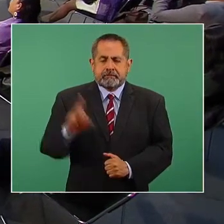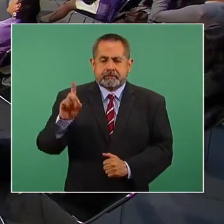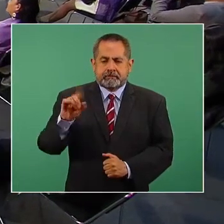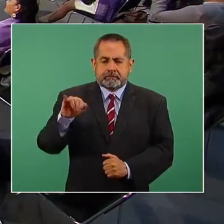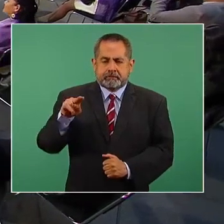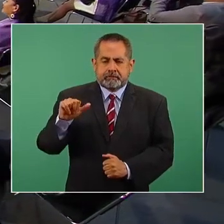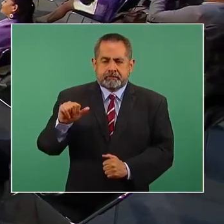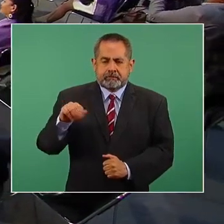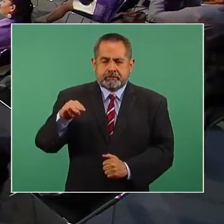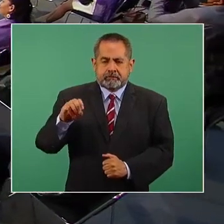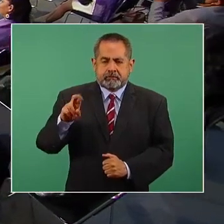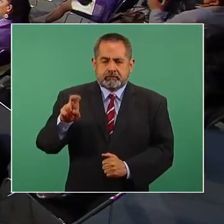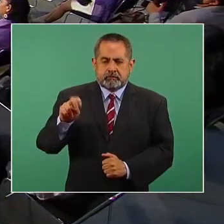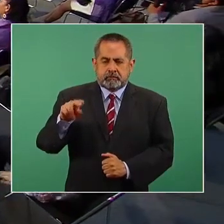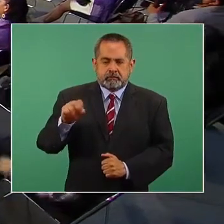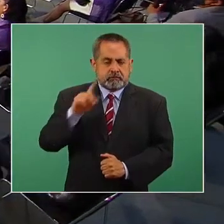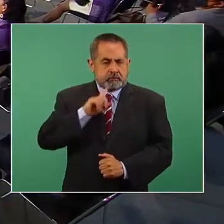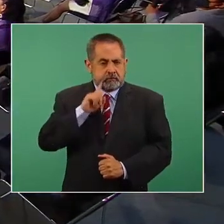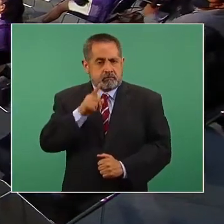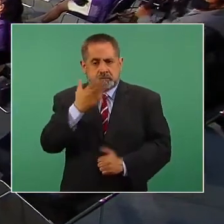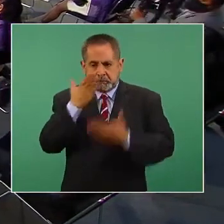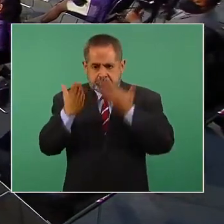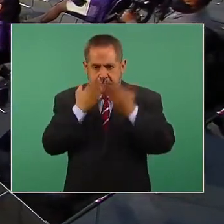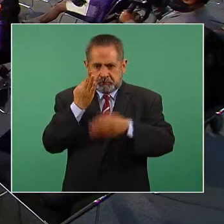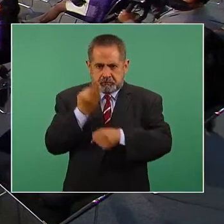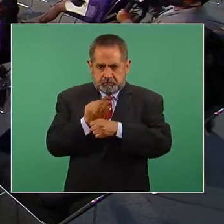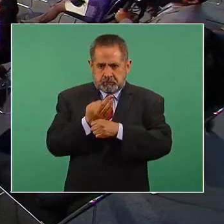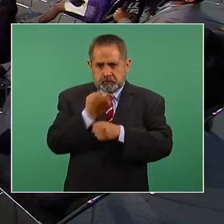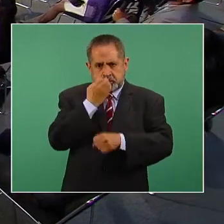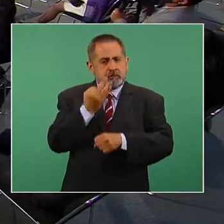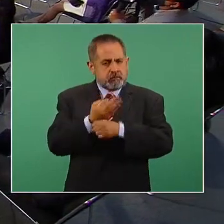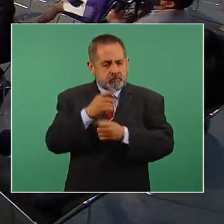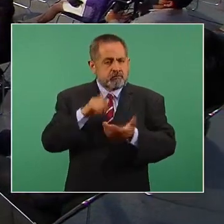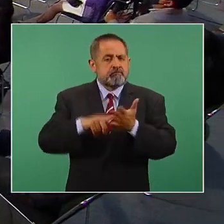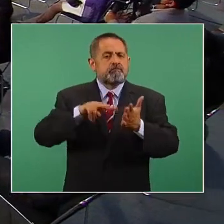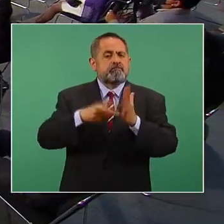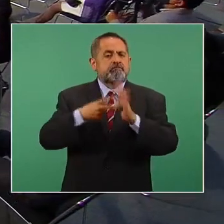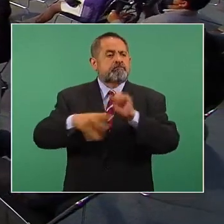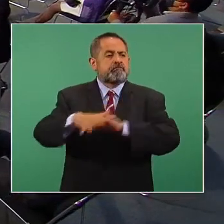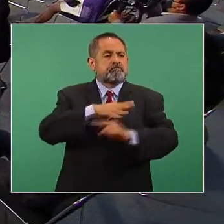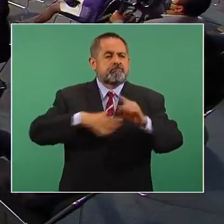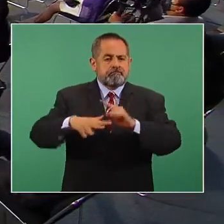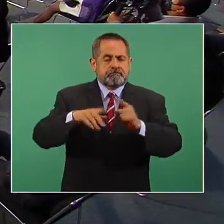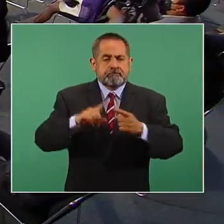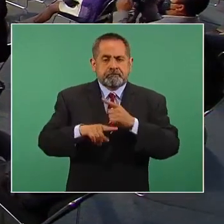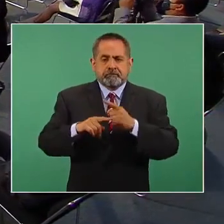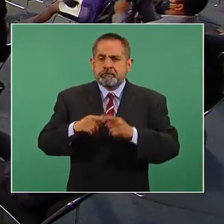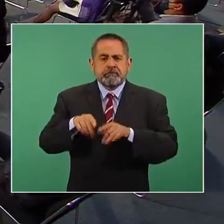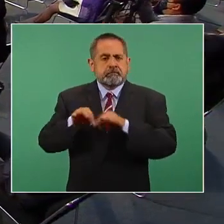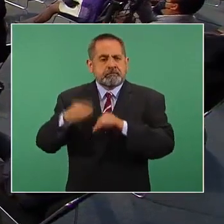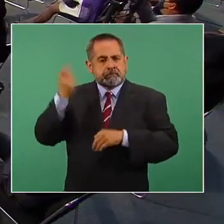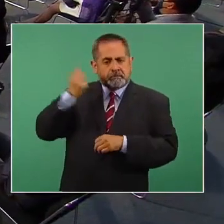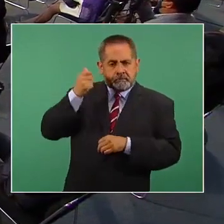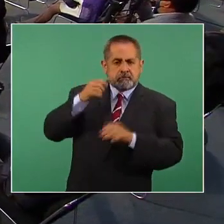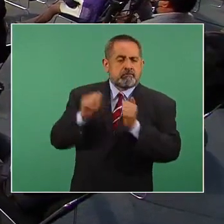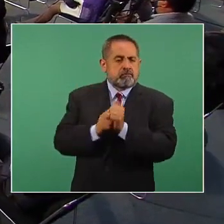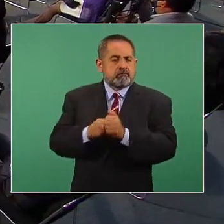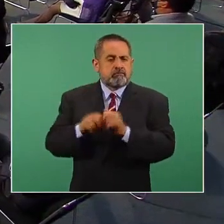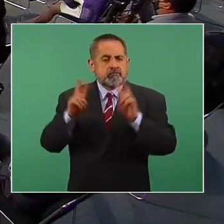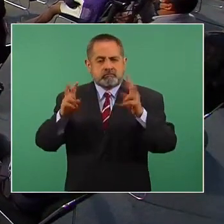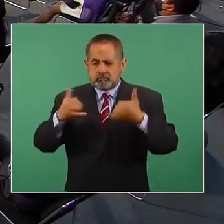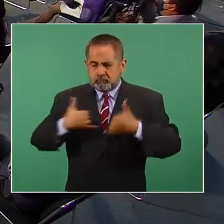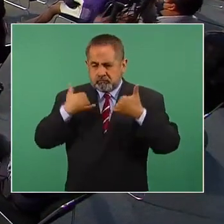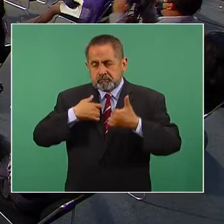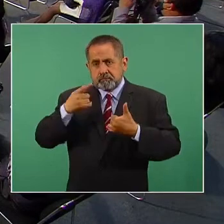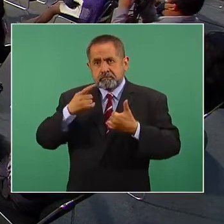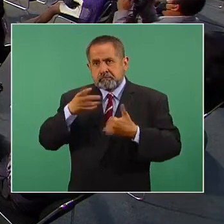Dina Molina Moreno, estudiante de Ingeniería Ambiental, becaria de Jóvenes